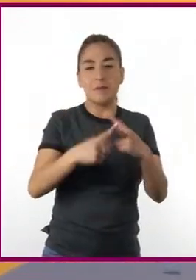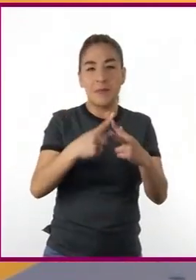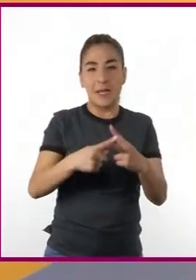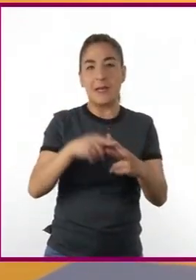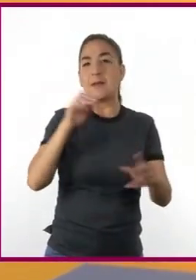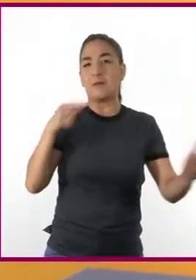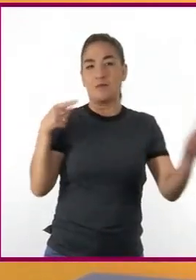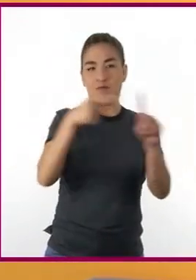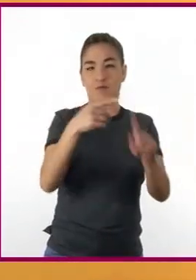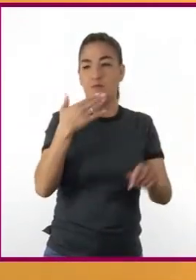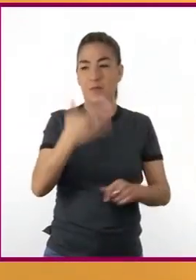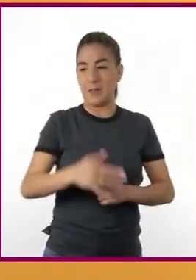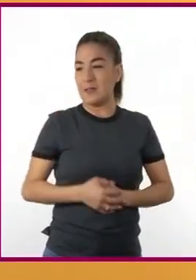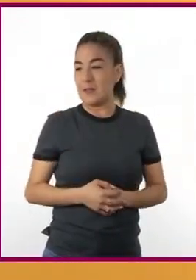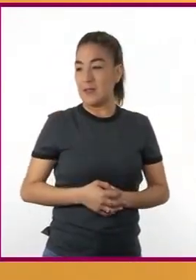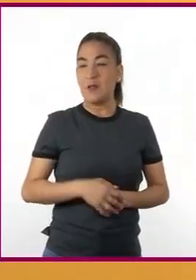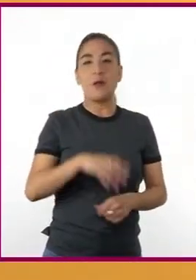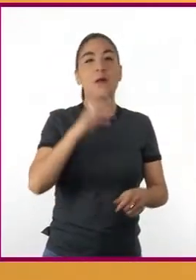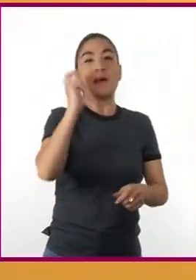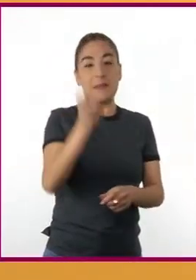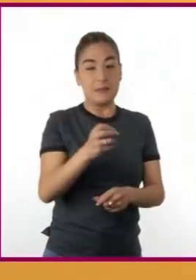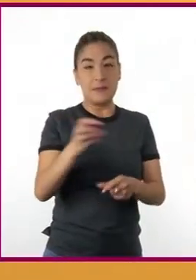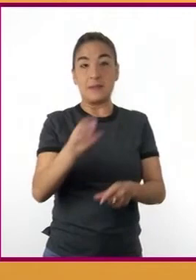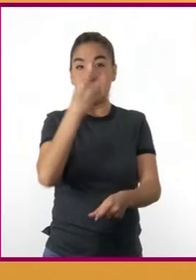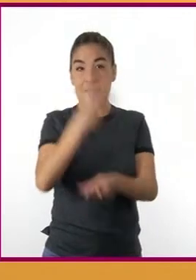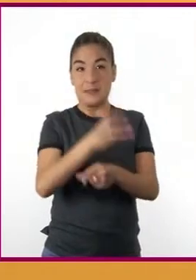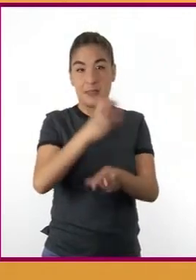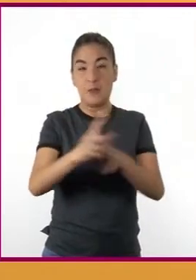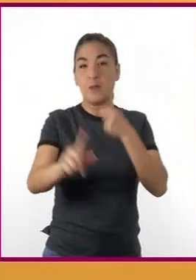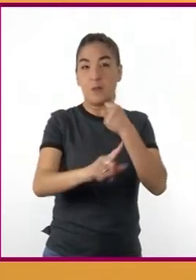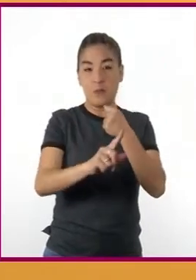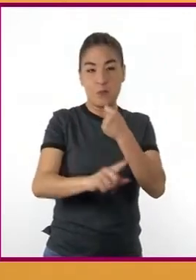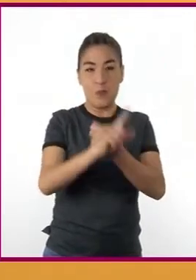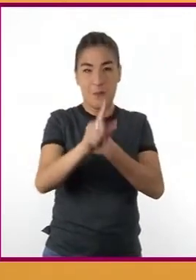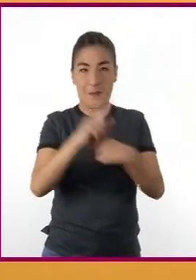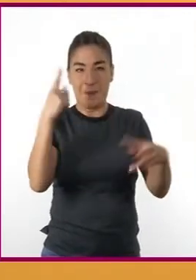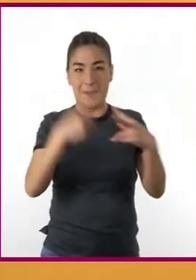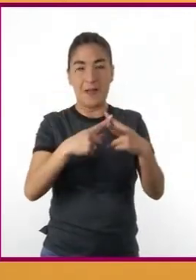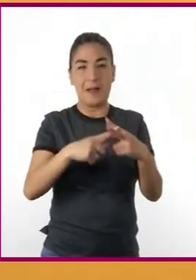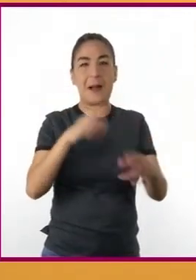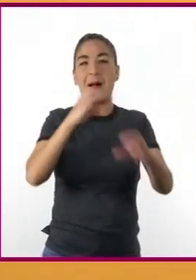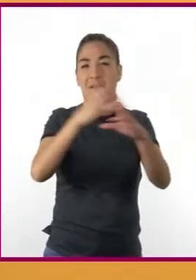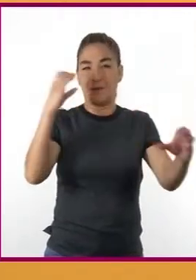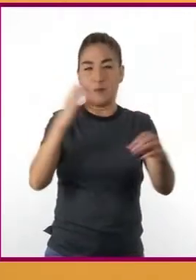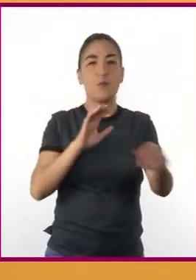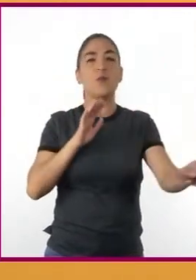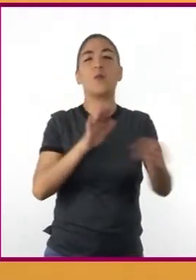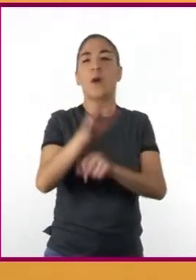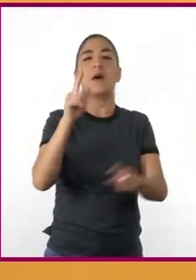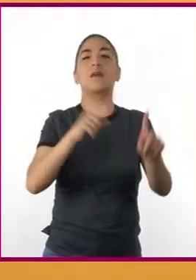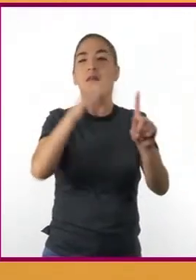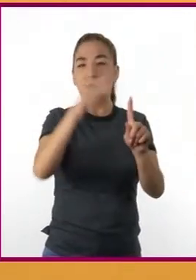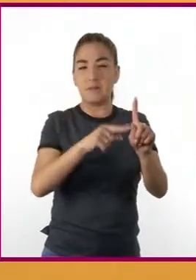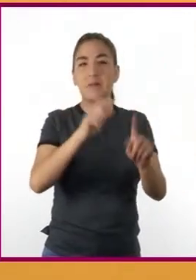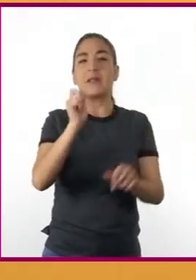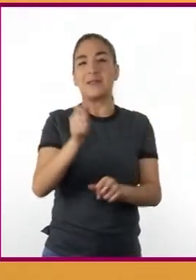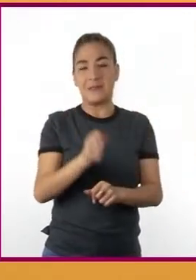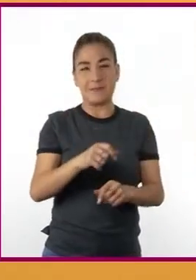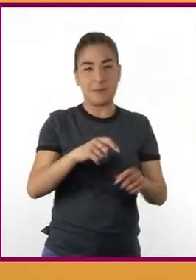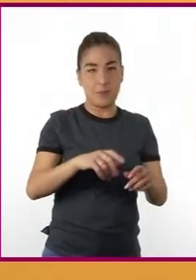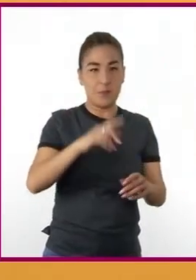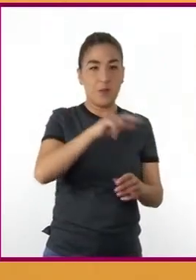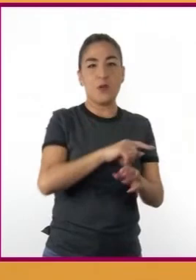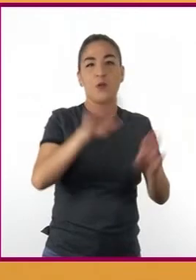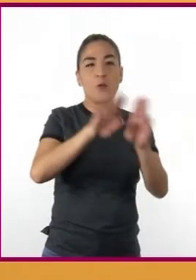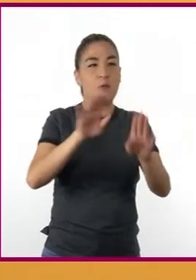mayor precisión. En cuanto al tercer problema, el del autobús, la gráfica resultante fue una línea curva.